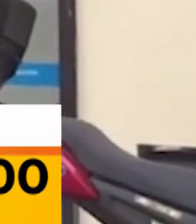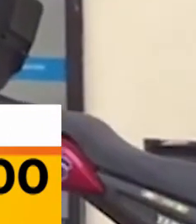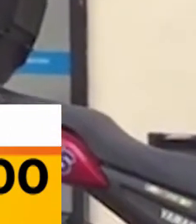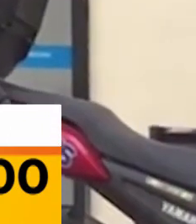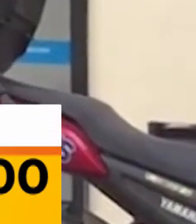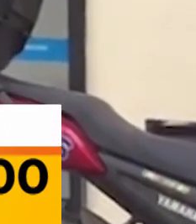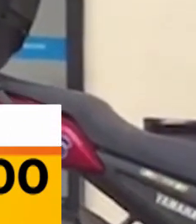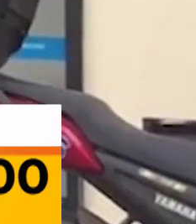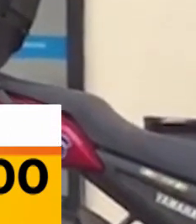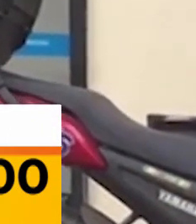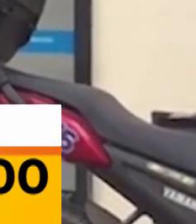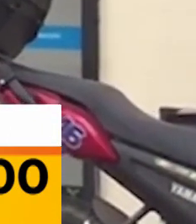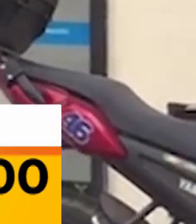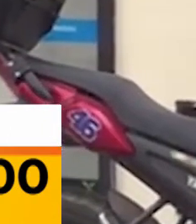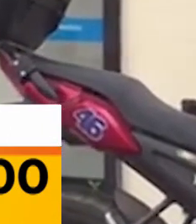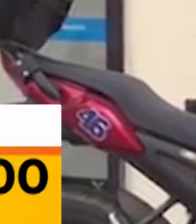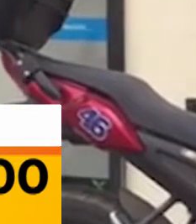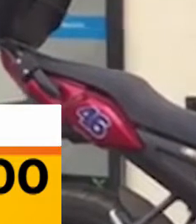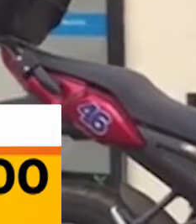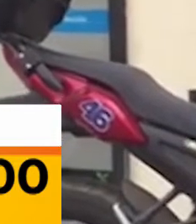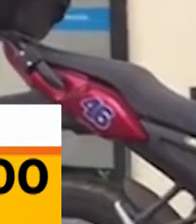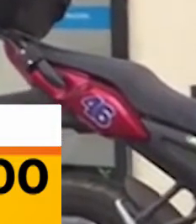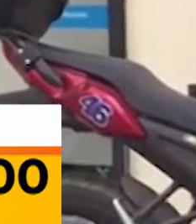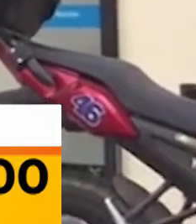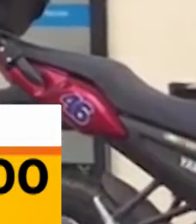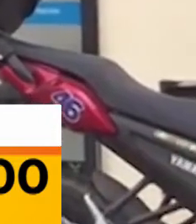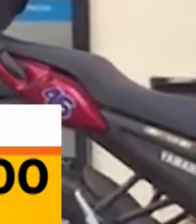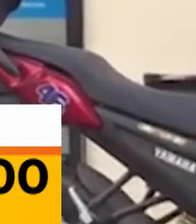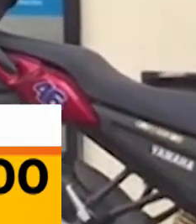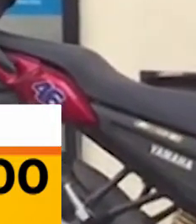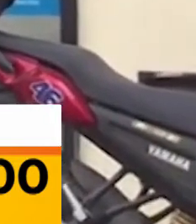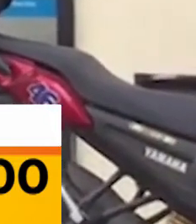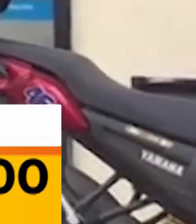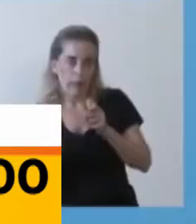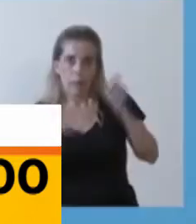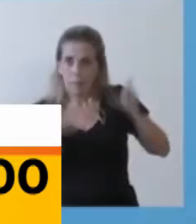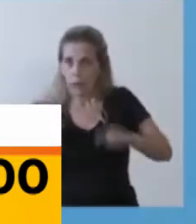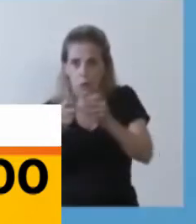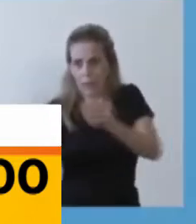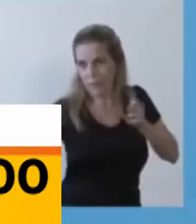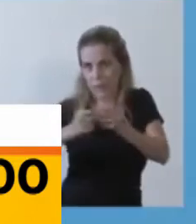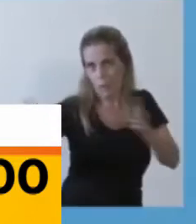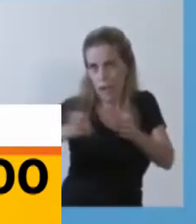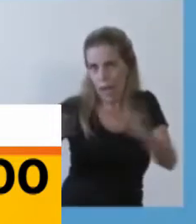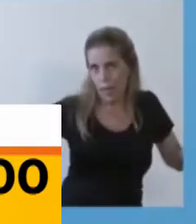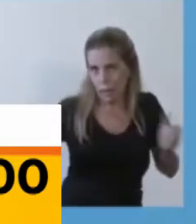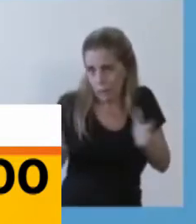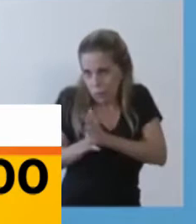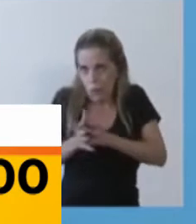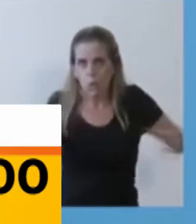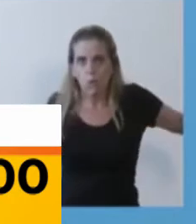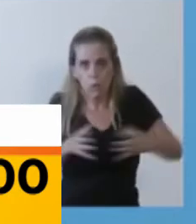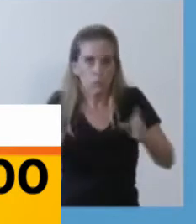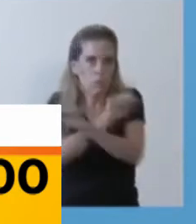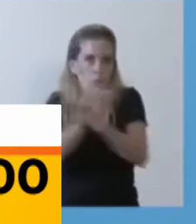proceso. Modificamos esta situación por el aislamiento social, por la imposibilidad de avanzar en